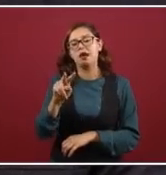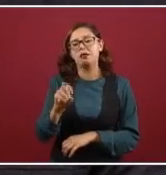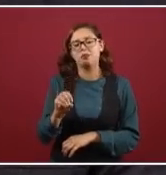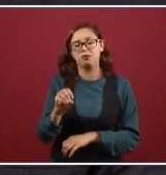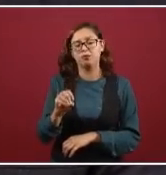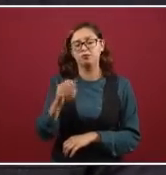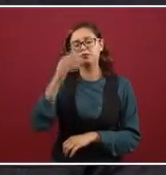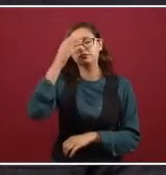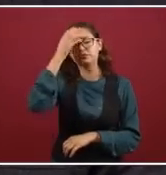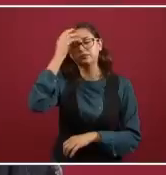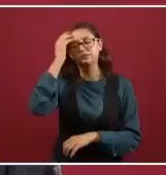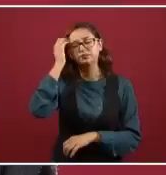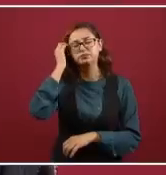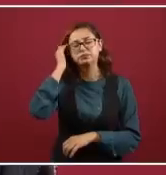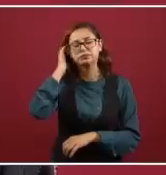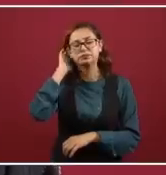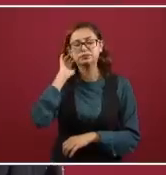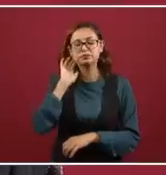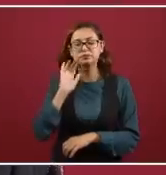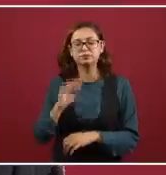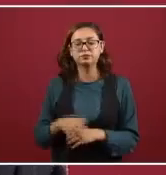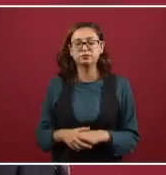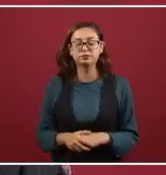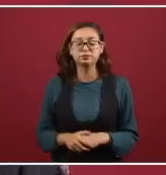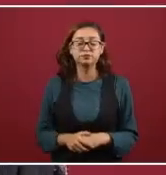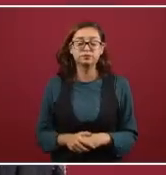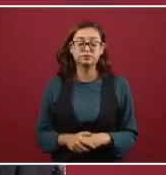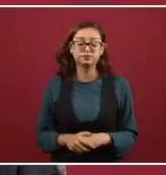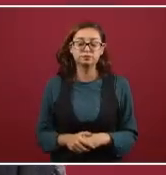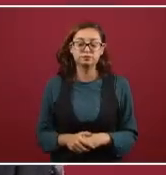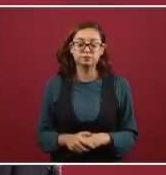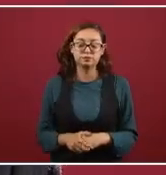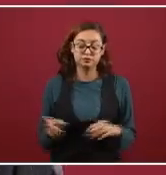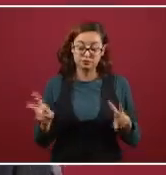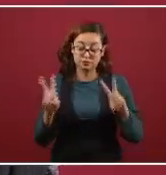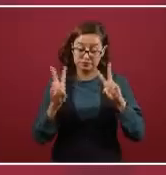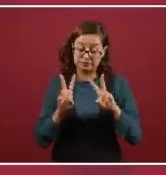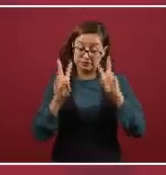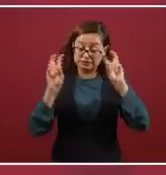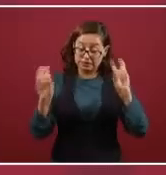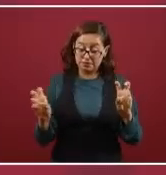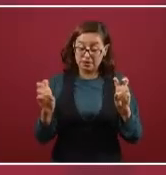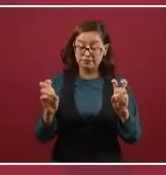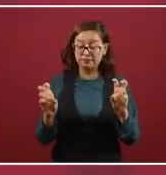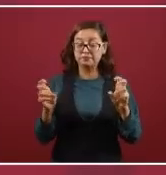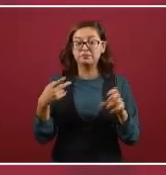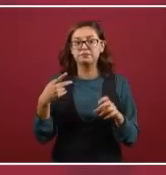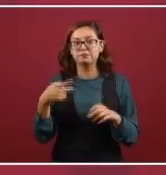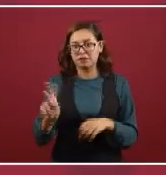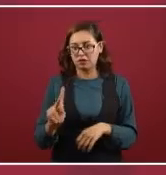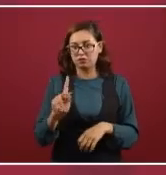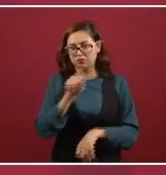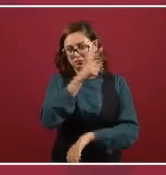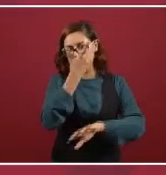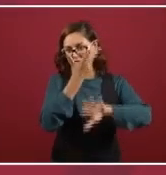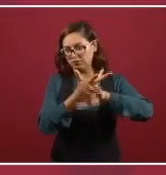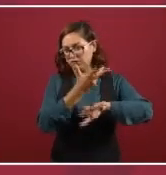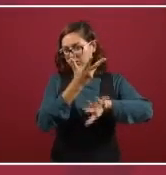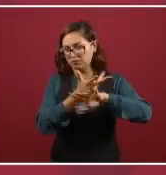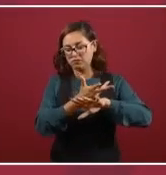este tema, siendo nosotros muy respetuosos de la independencia de